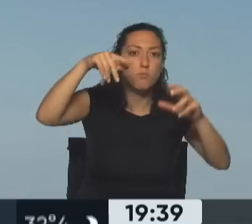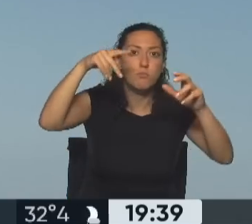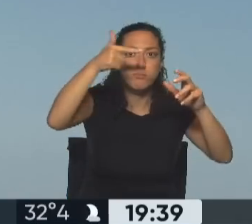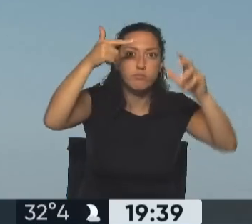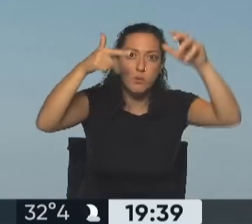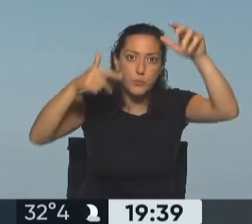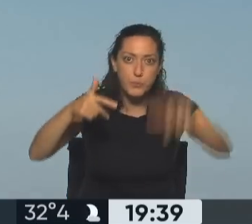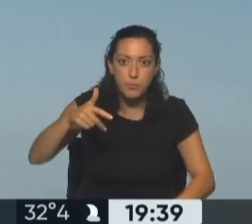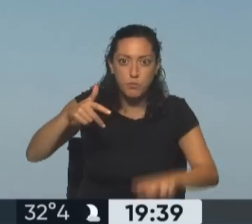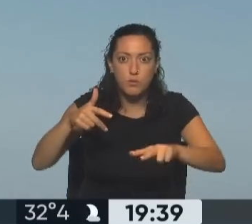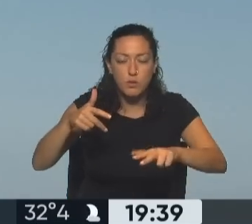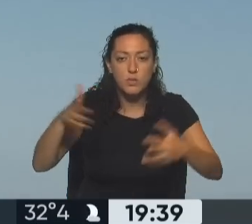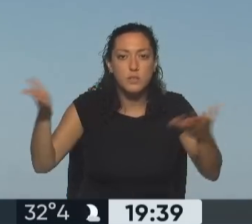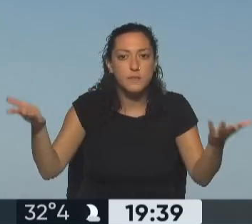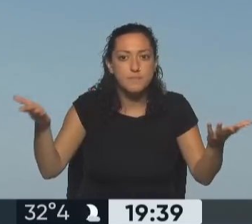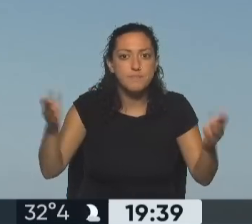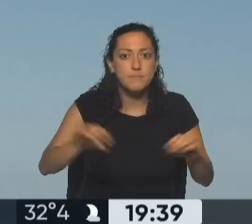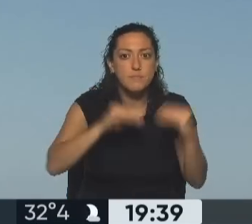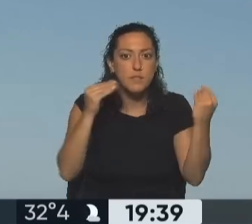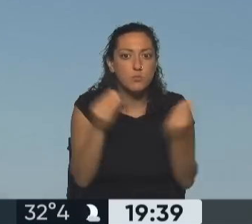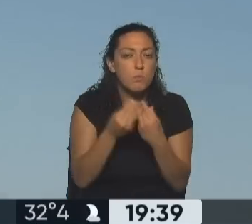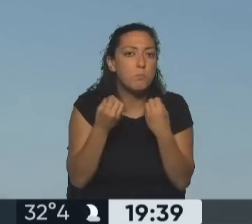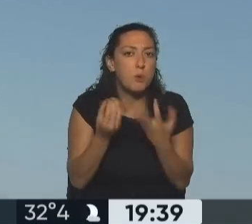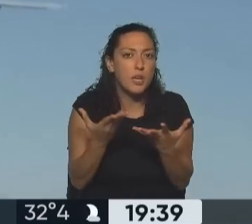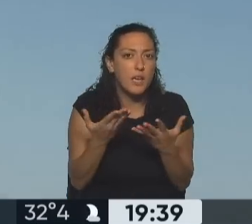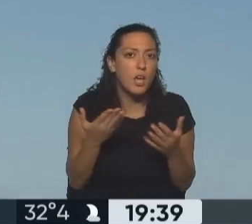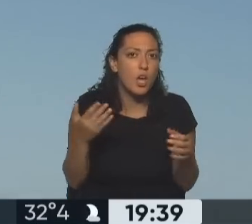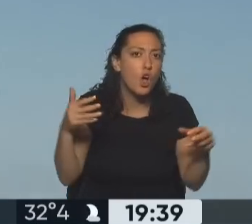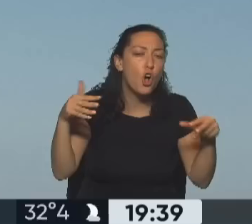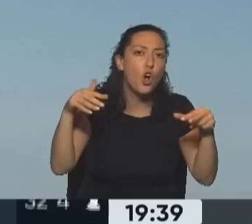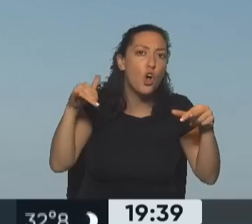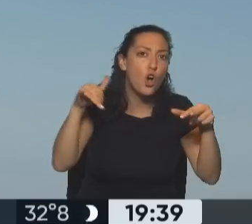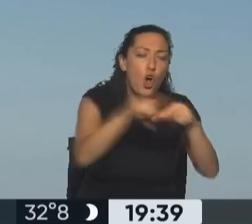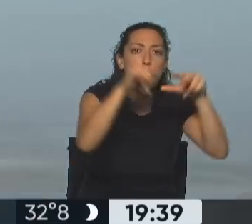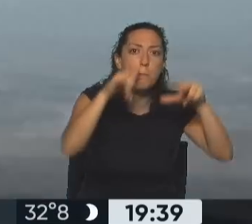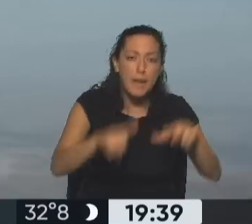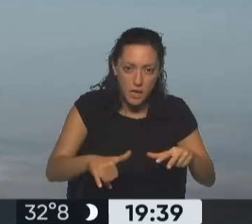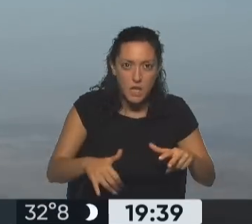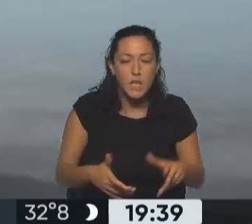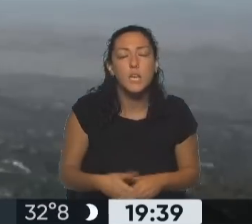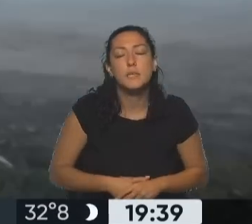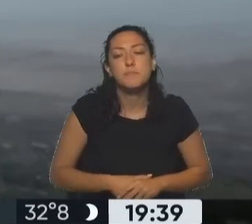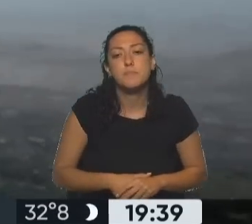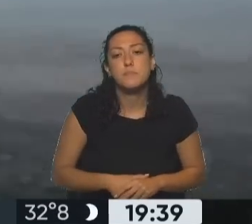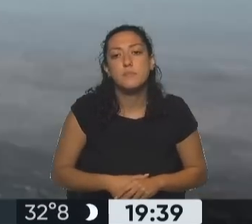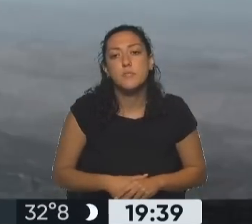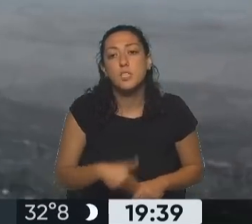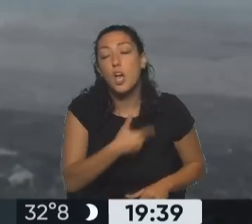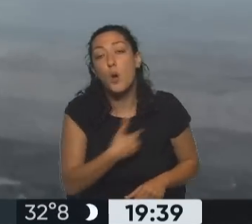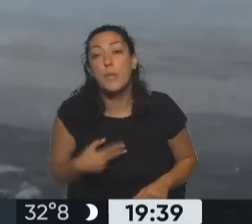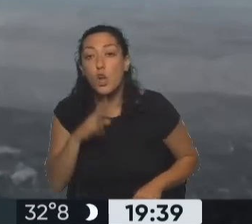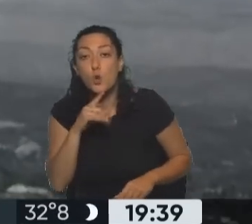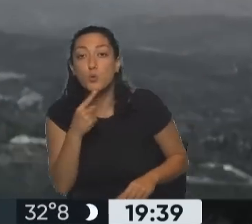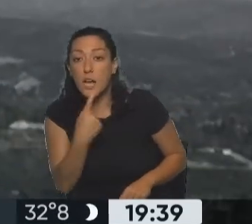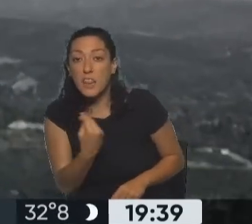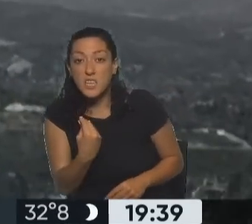debieron derribar este dron, pero como consecuencia, digamos, de este golpe del caza ruso. ¿Qué dicen desde el gobierno de